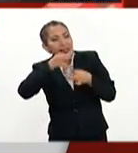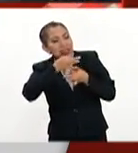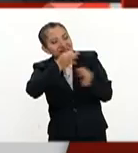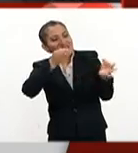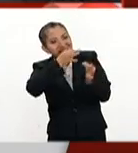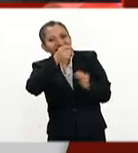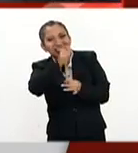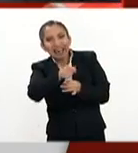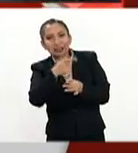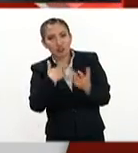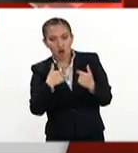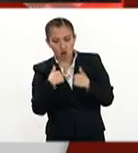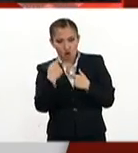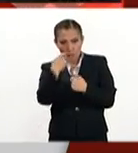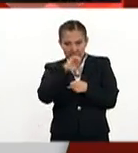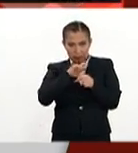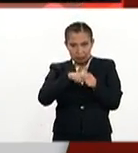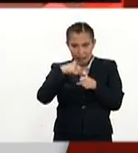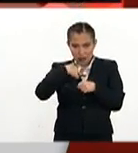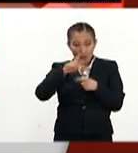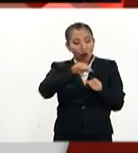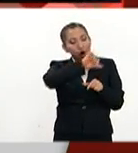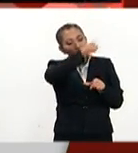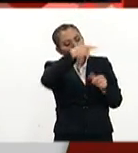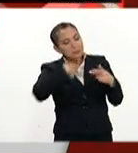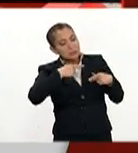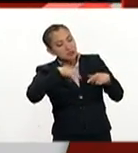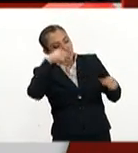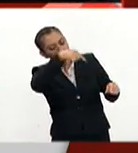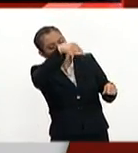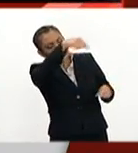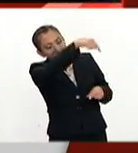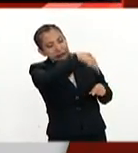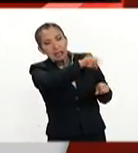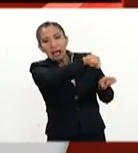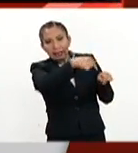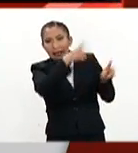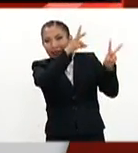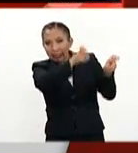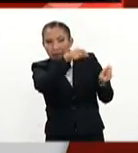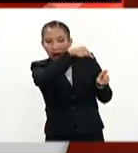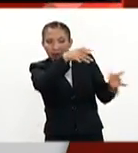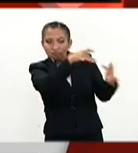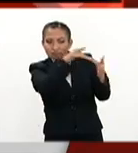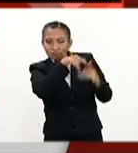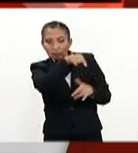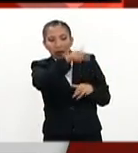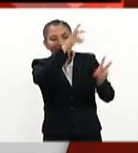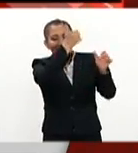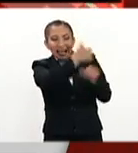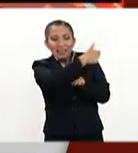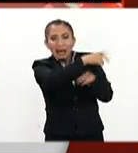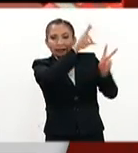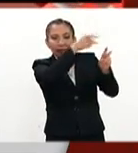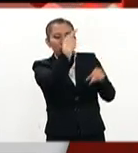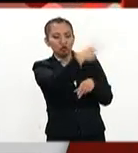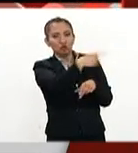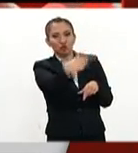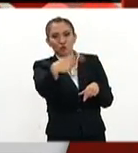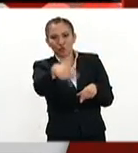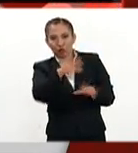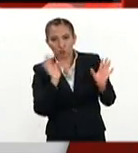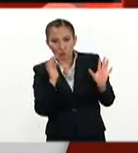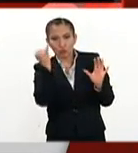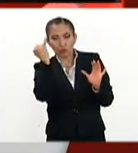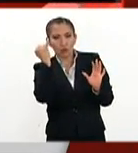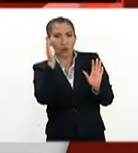difundir, no conmigo especialmente, sino con personas que realmente manejen los temas, porque cada tema tiene su fondo